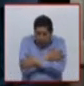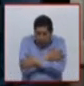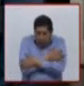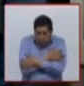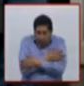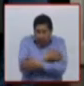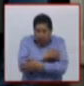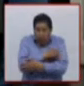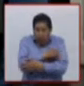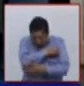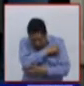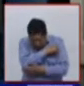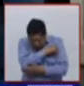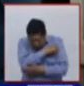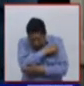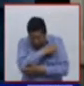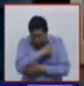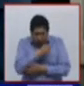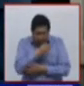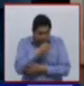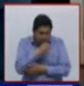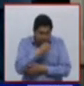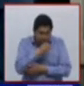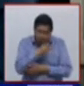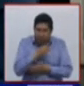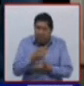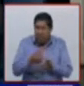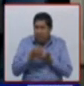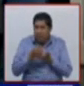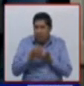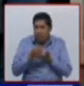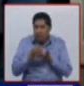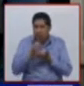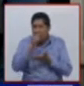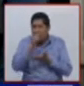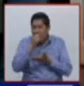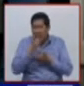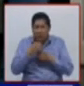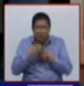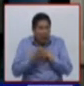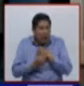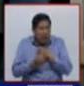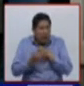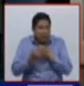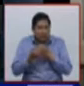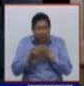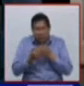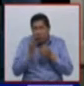Por supuesto, tomar, no sé, vitamina C, algún tipo de vitaminas más.